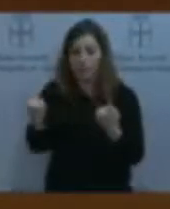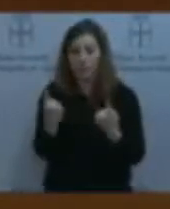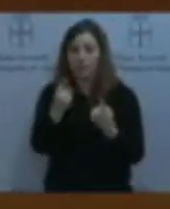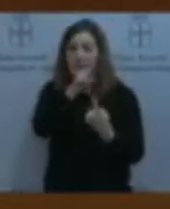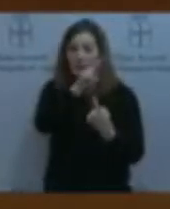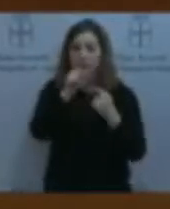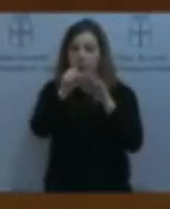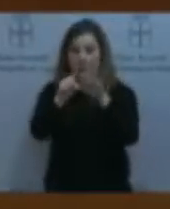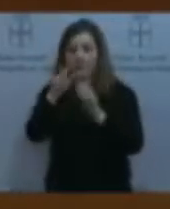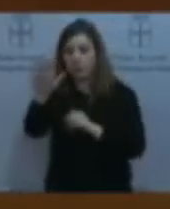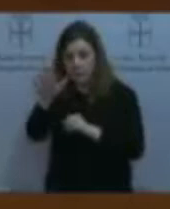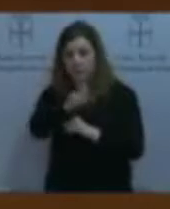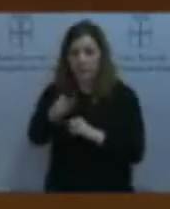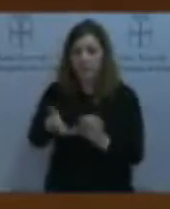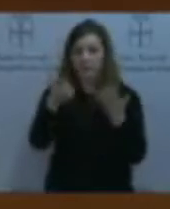cobraron